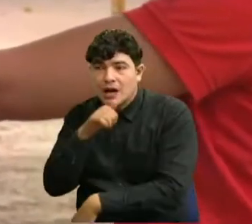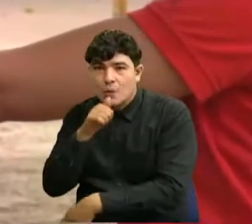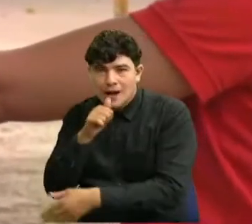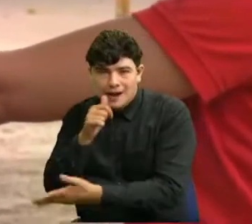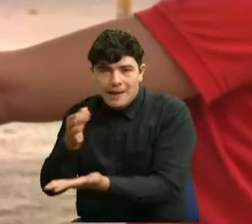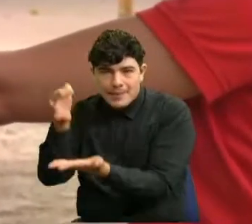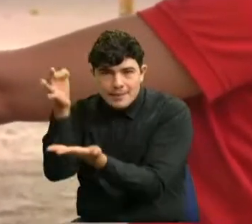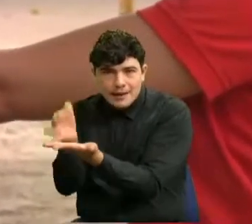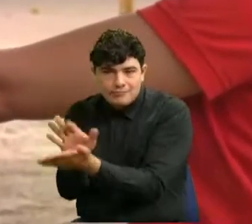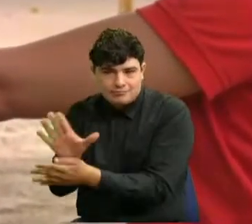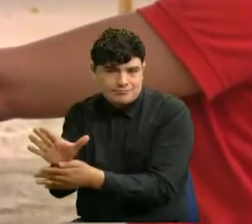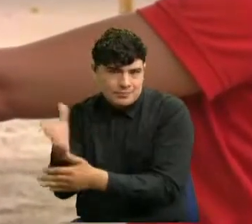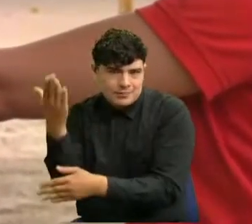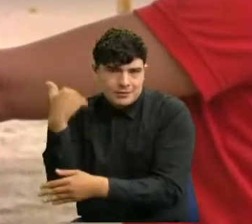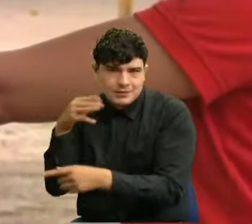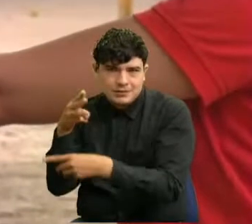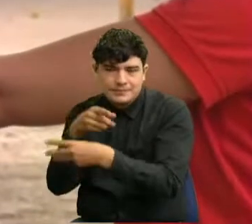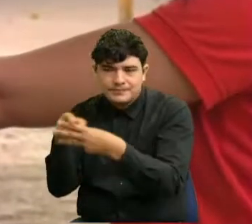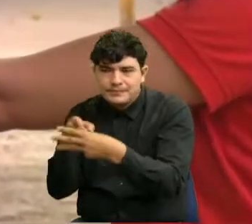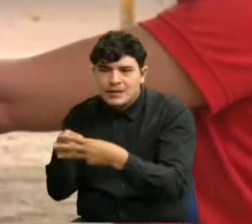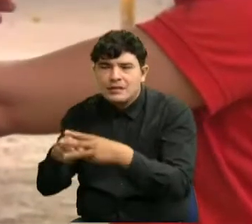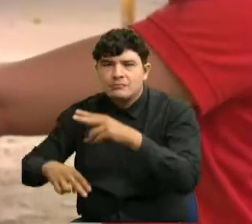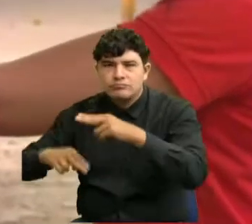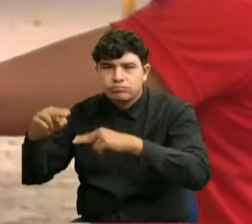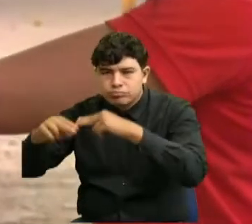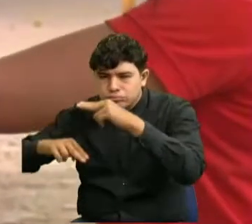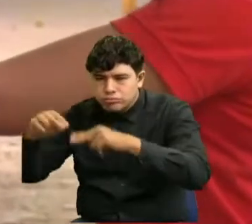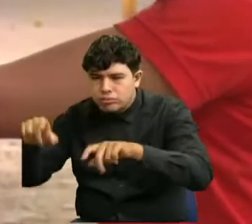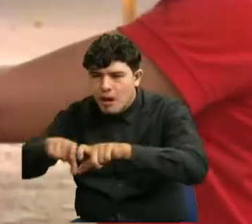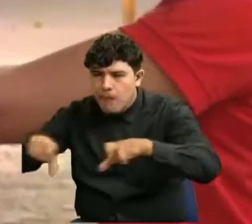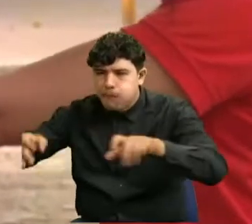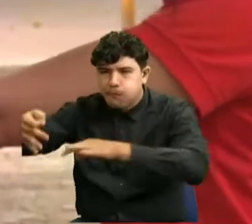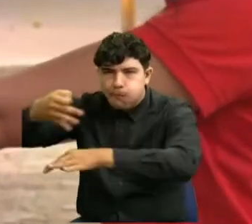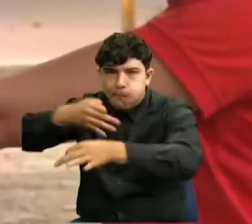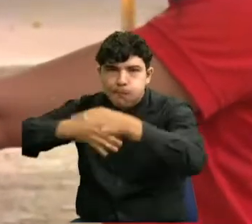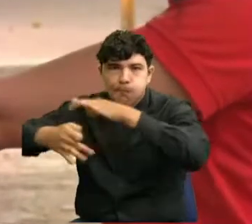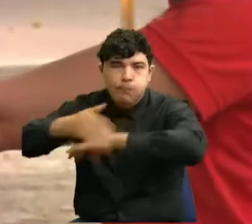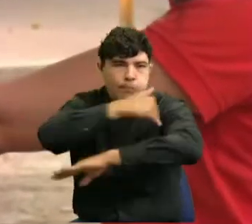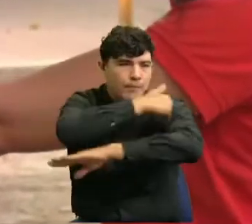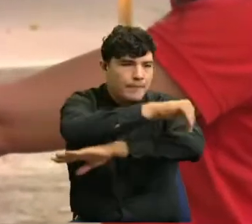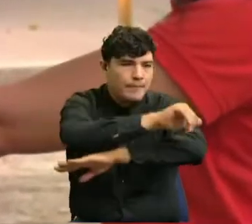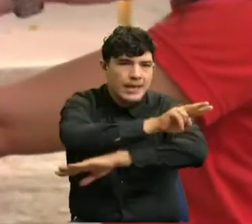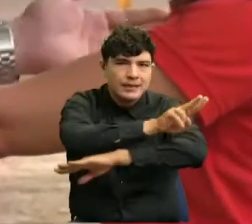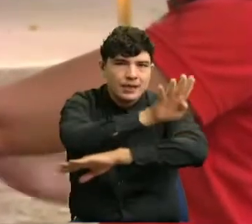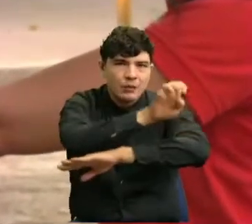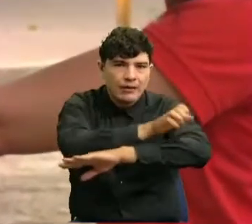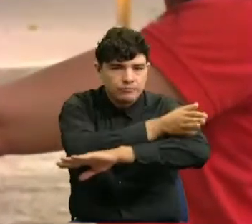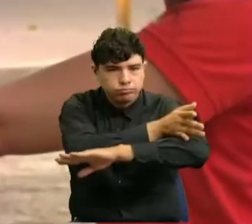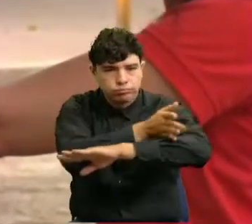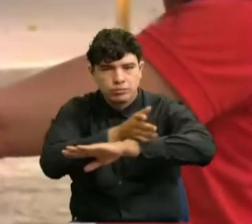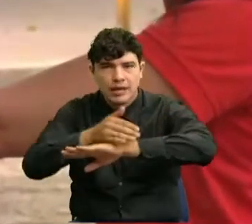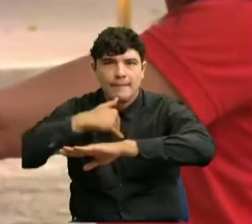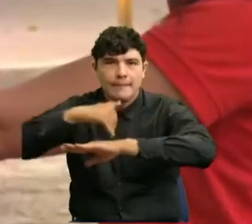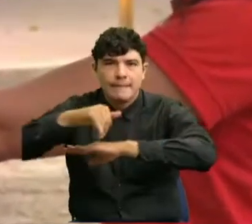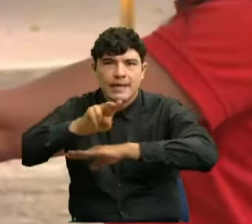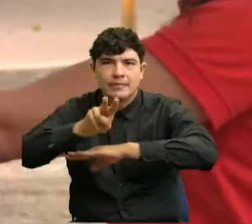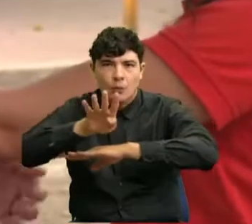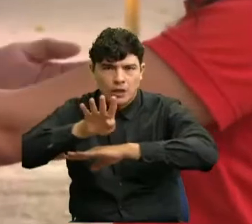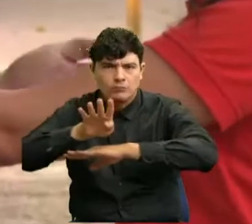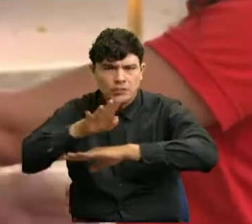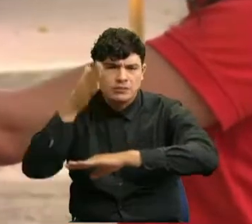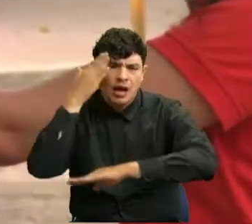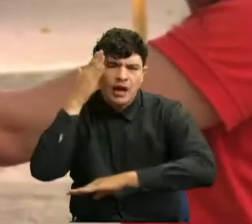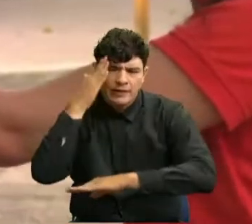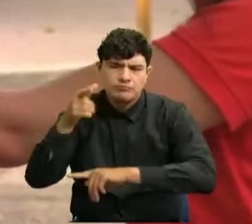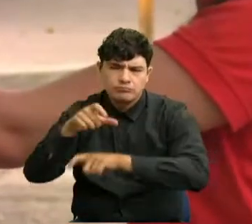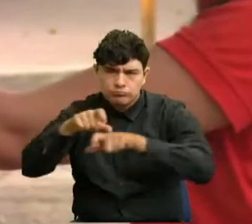la avenida principal desde la calle 29 hasta la calle 24, unas obras que pues sabemos son necesarias para el cambio